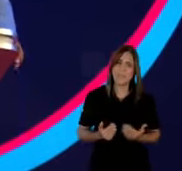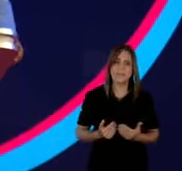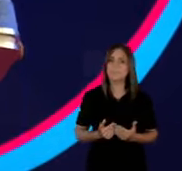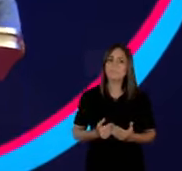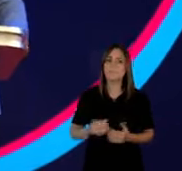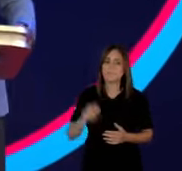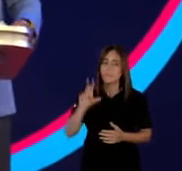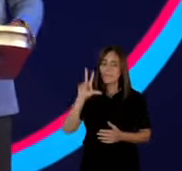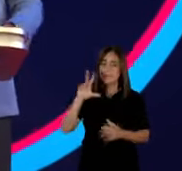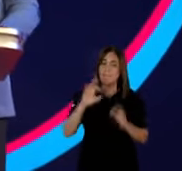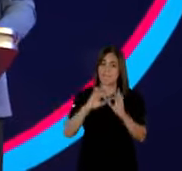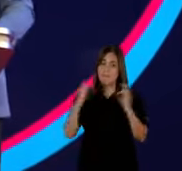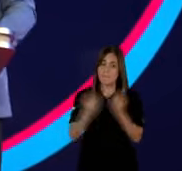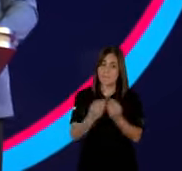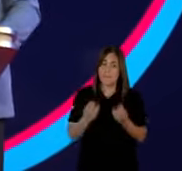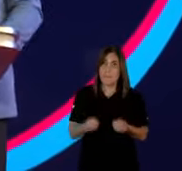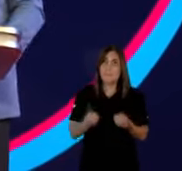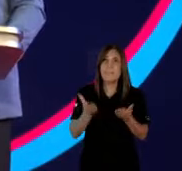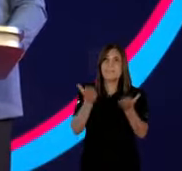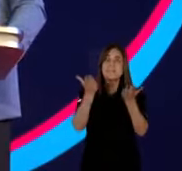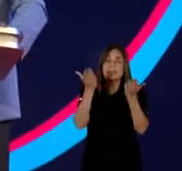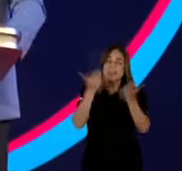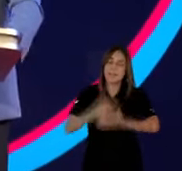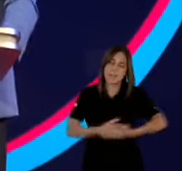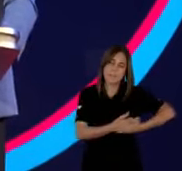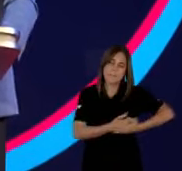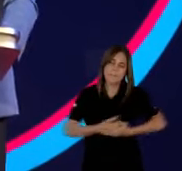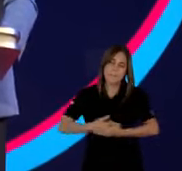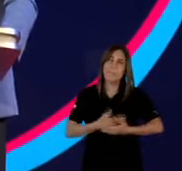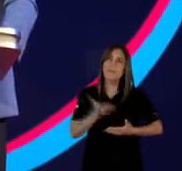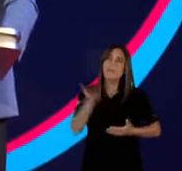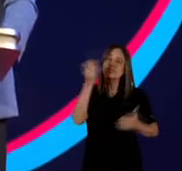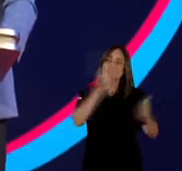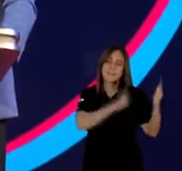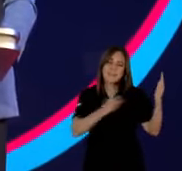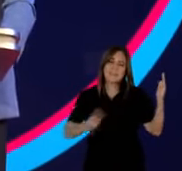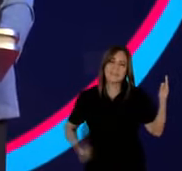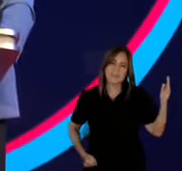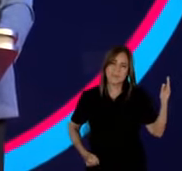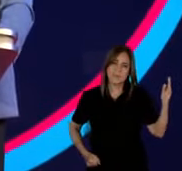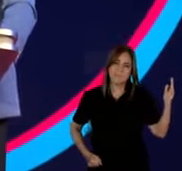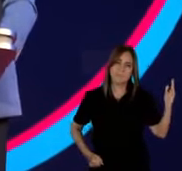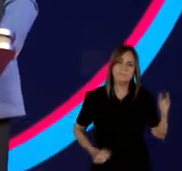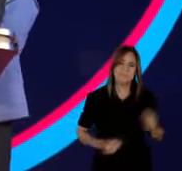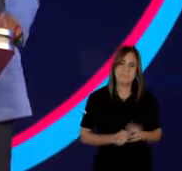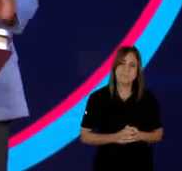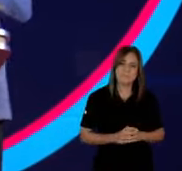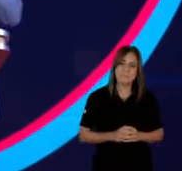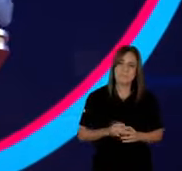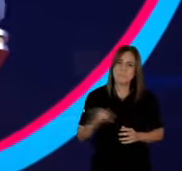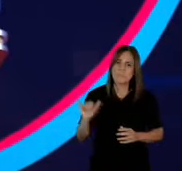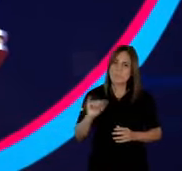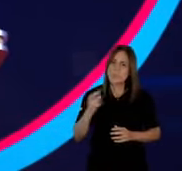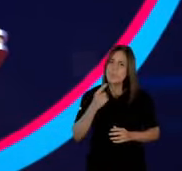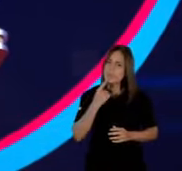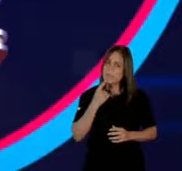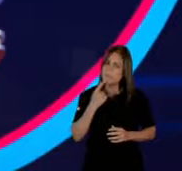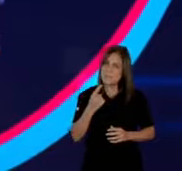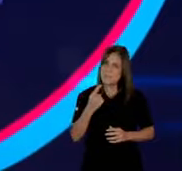y dedicación de estos niños según establece la palabra del Señor. Yo sé que están por ahí